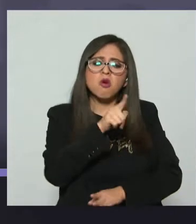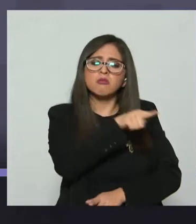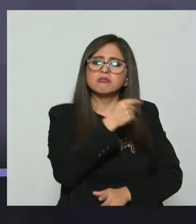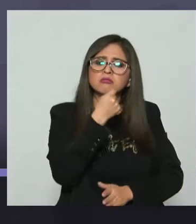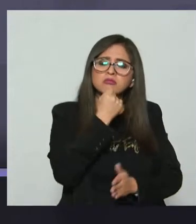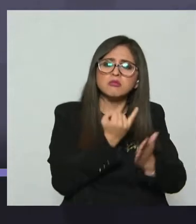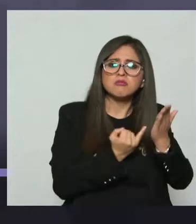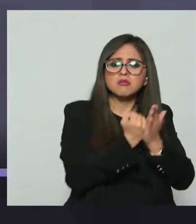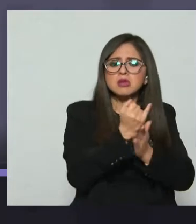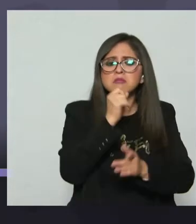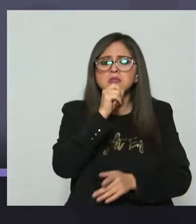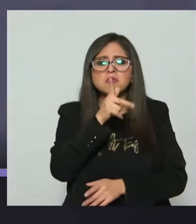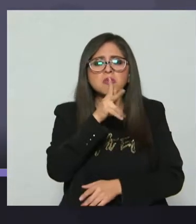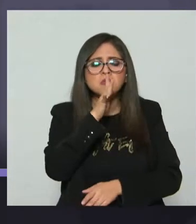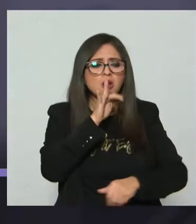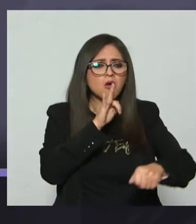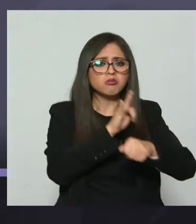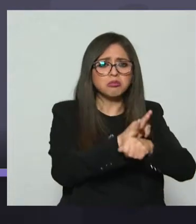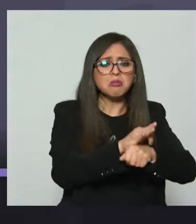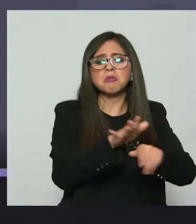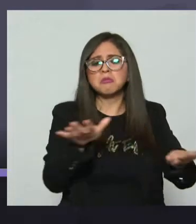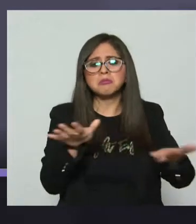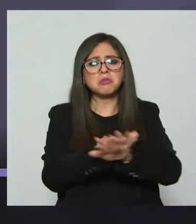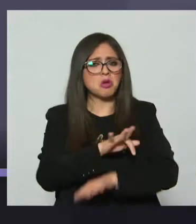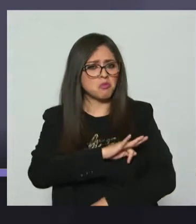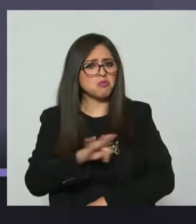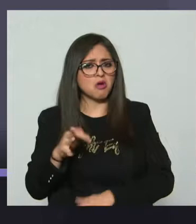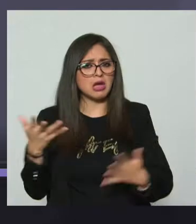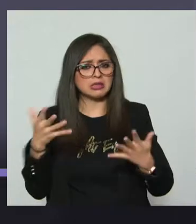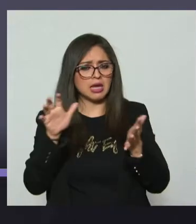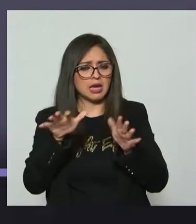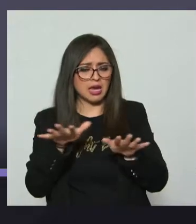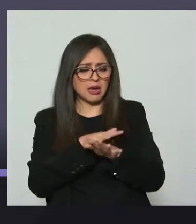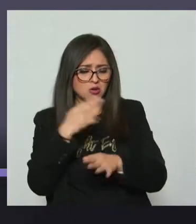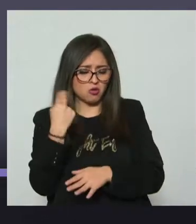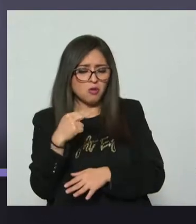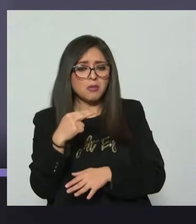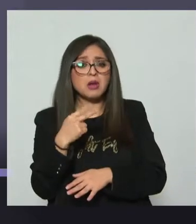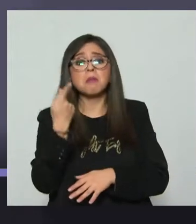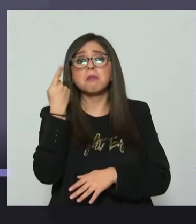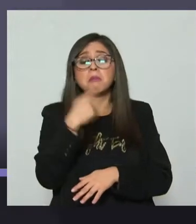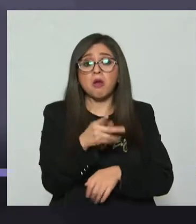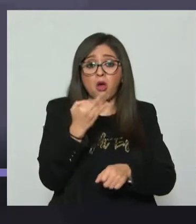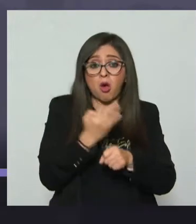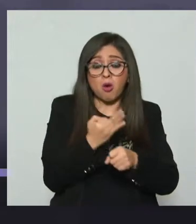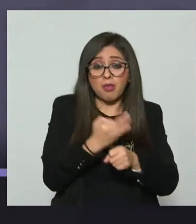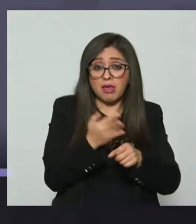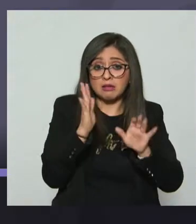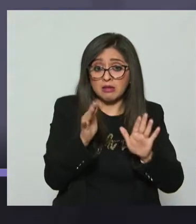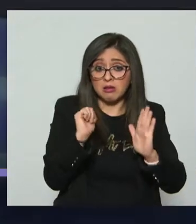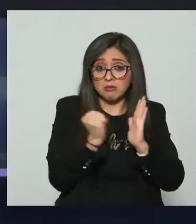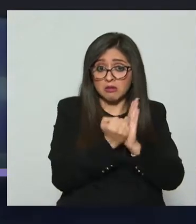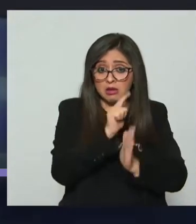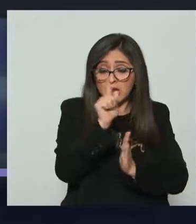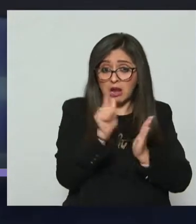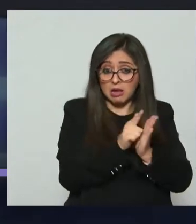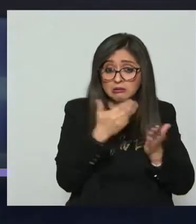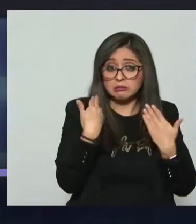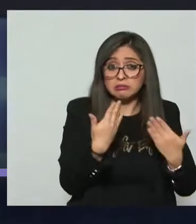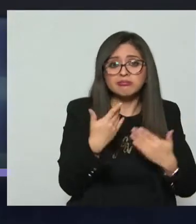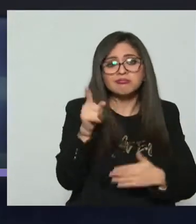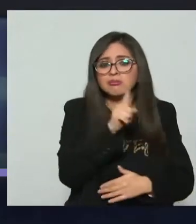discusión, como bien lo dice el diputado Carlos, está todavía en la mesa. Todavía no hay forma de contener todas las opiniones de todos los